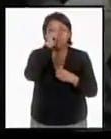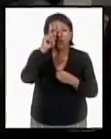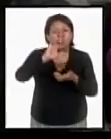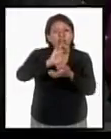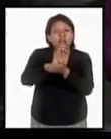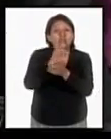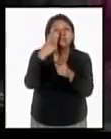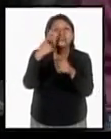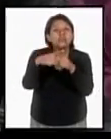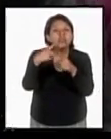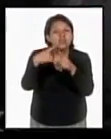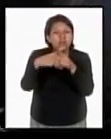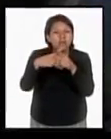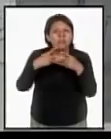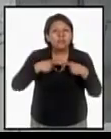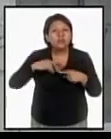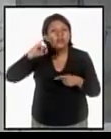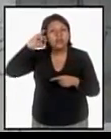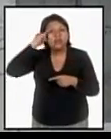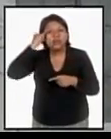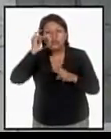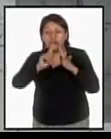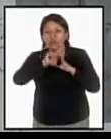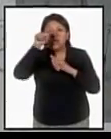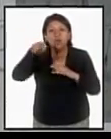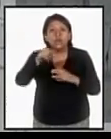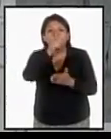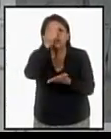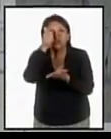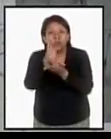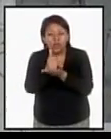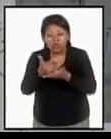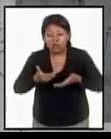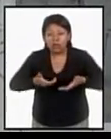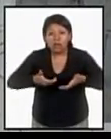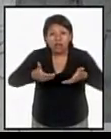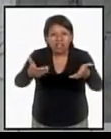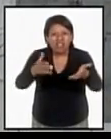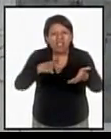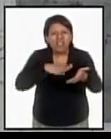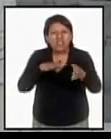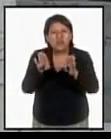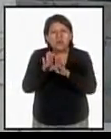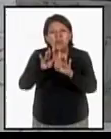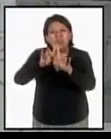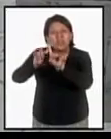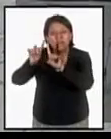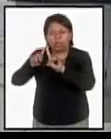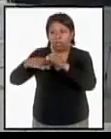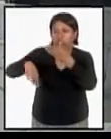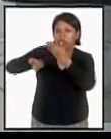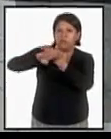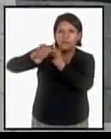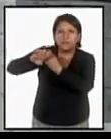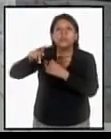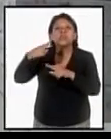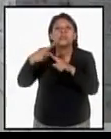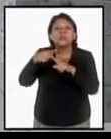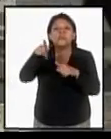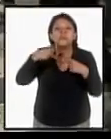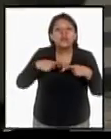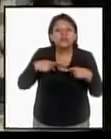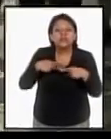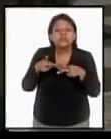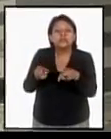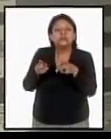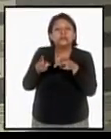los indígenas migrantes en la urbe. En la selva del asfalto acechan distintas amenazas a quienes